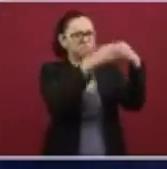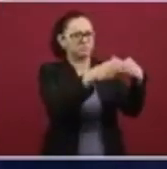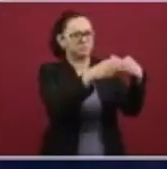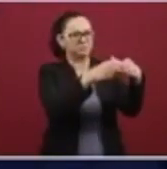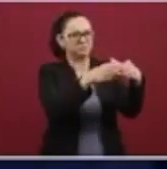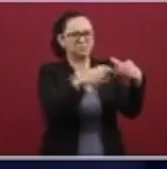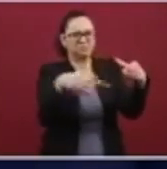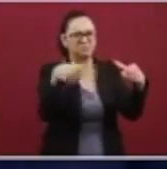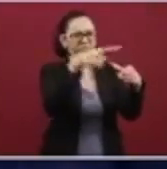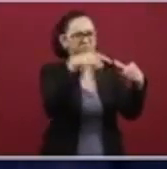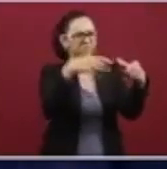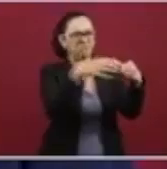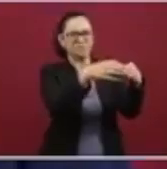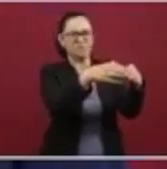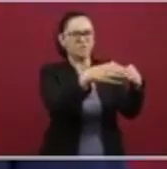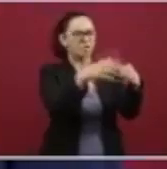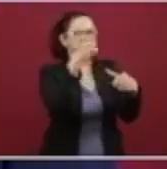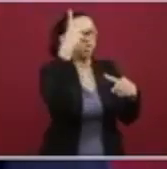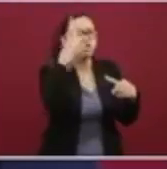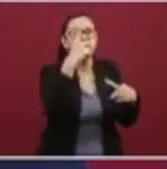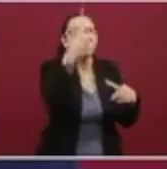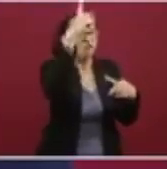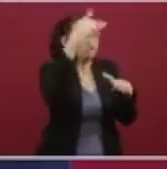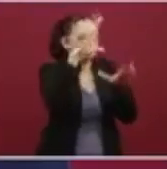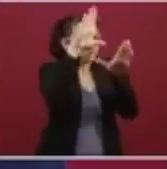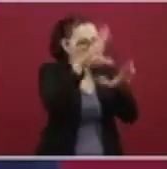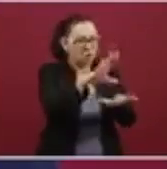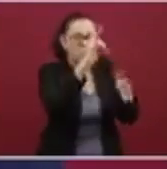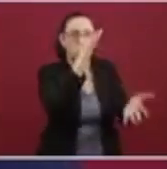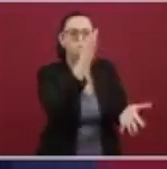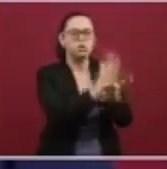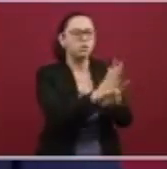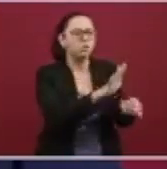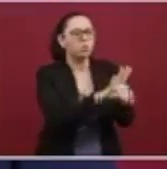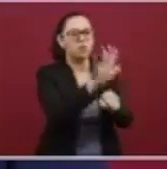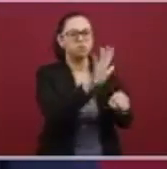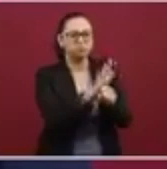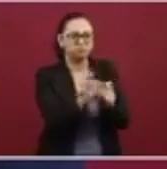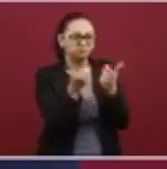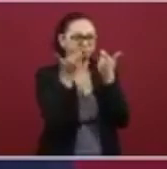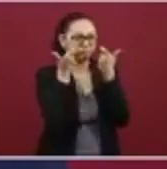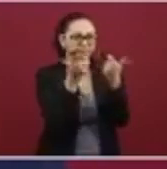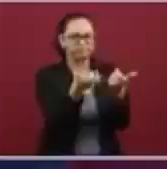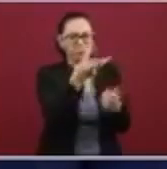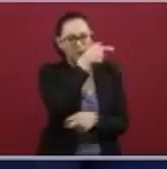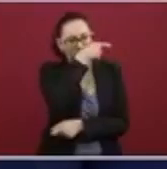solo tienen como Dios al dinero.